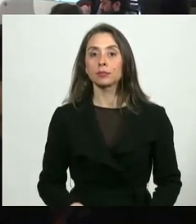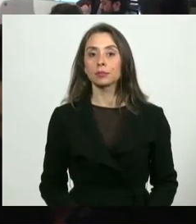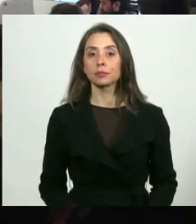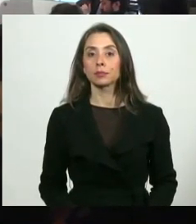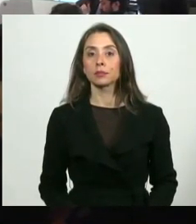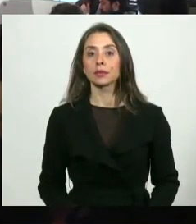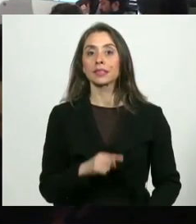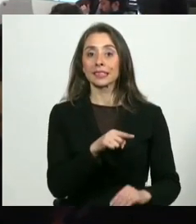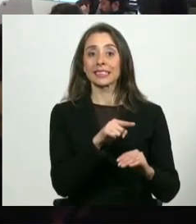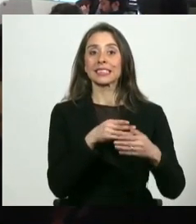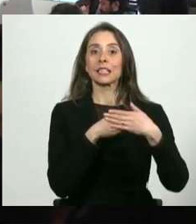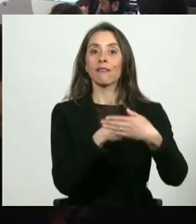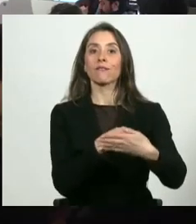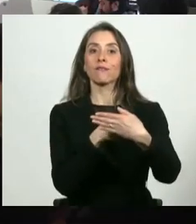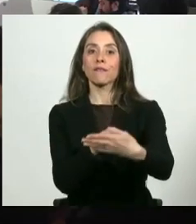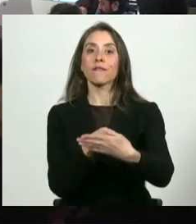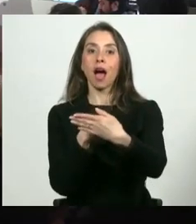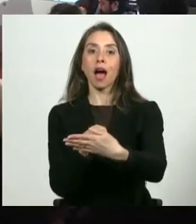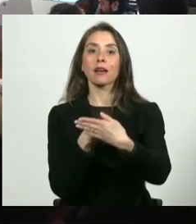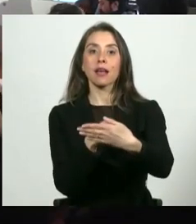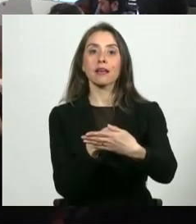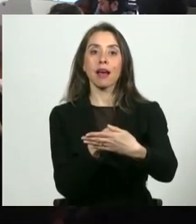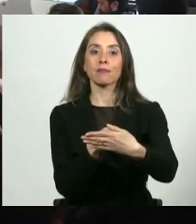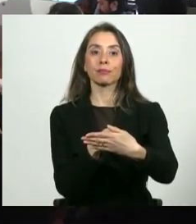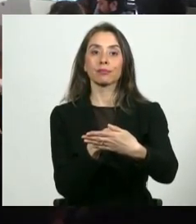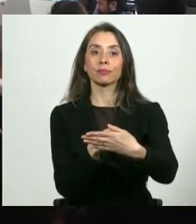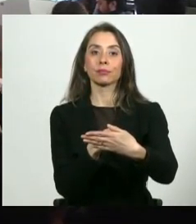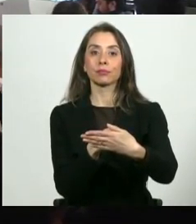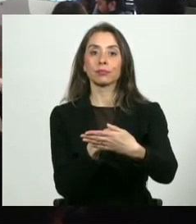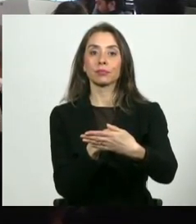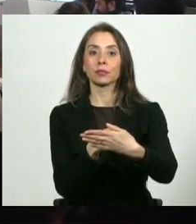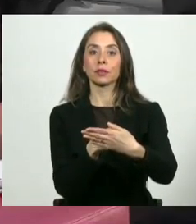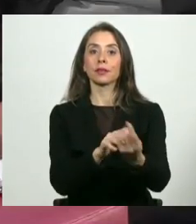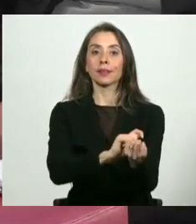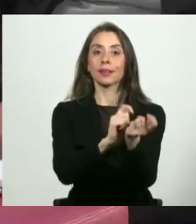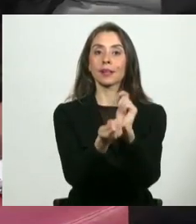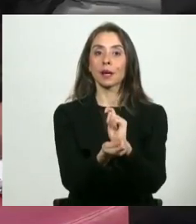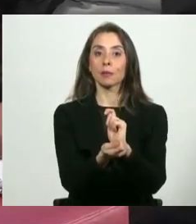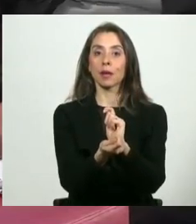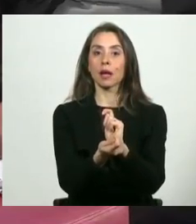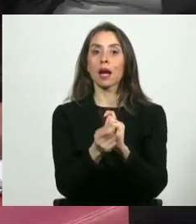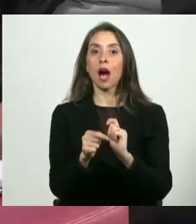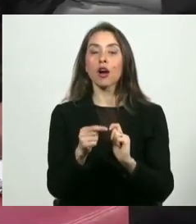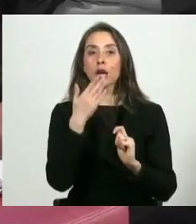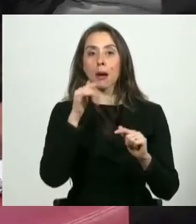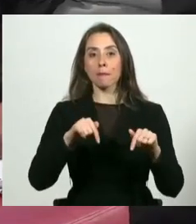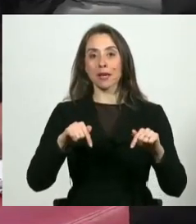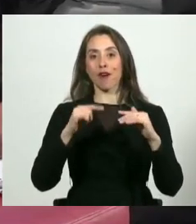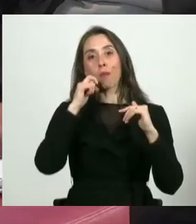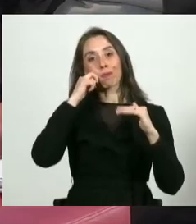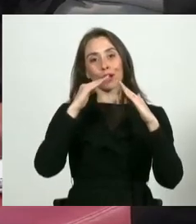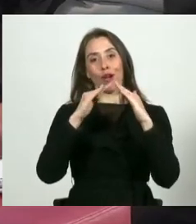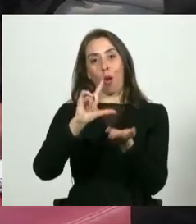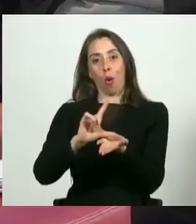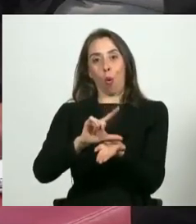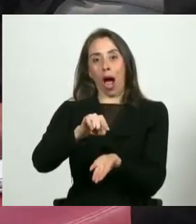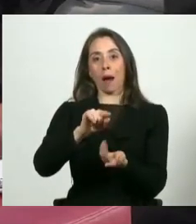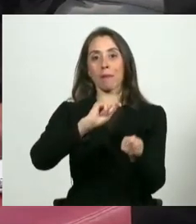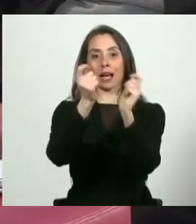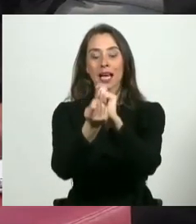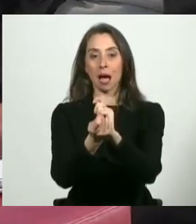Son barreras que evidentemente tenemos que cambiar y yo creo que estamos en la mejor casa para cambiarlo.